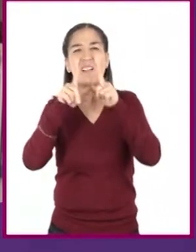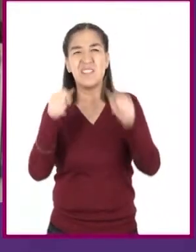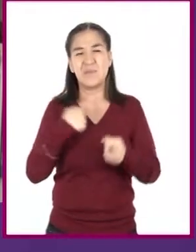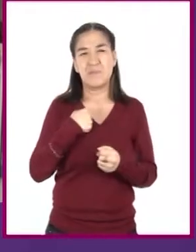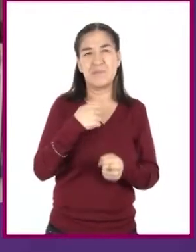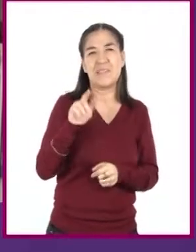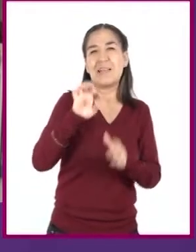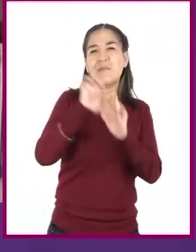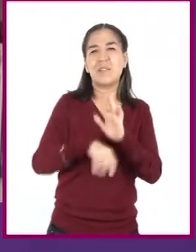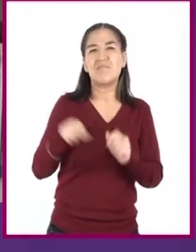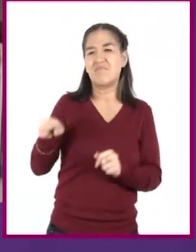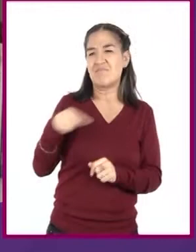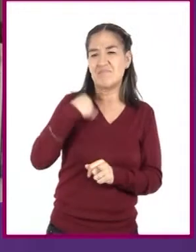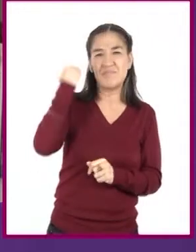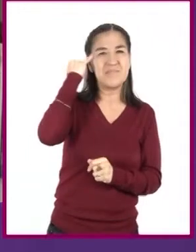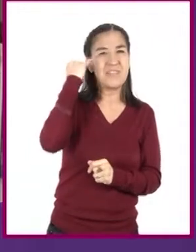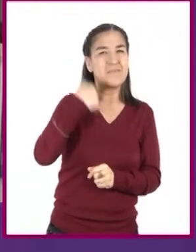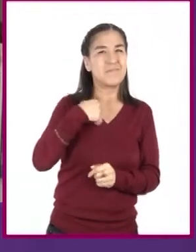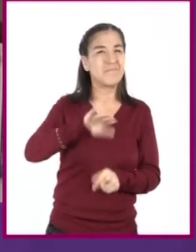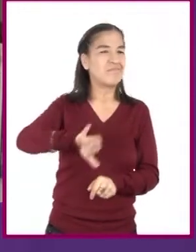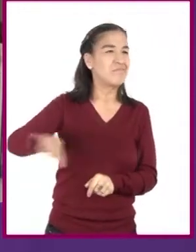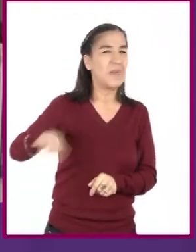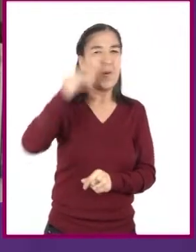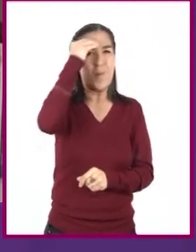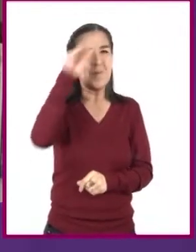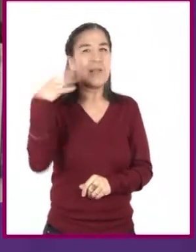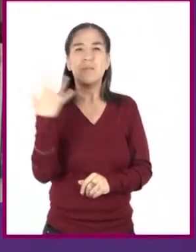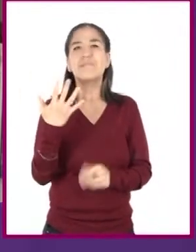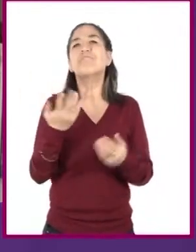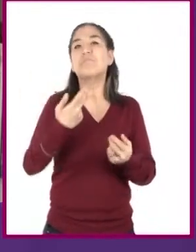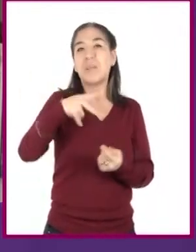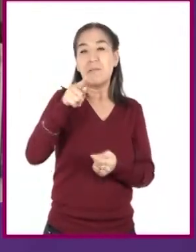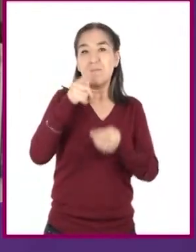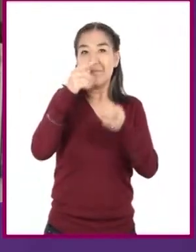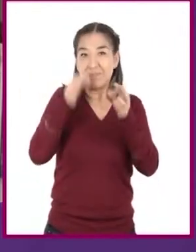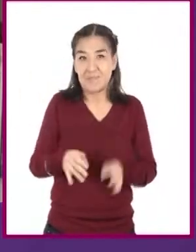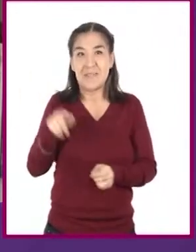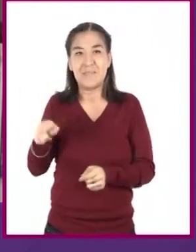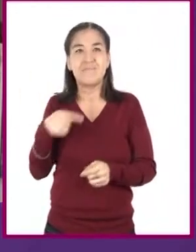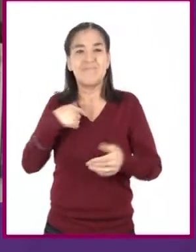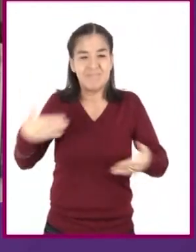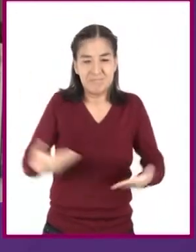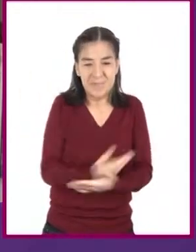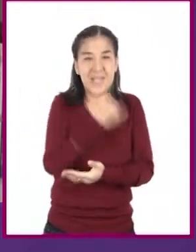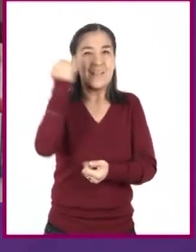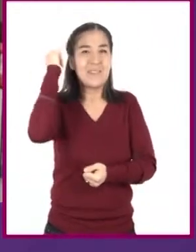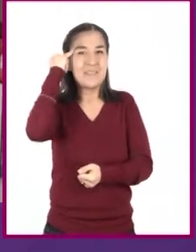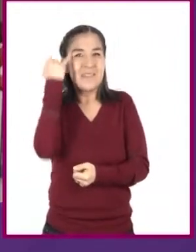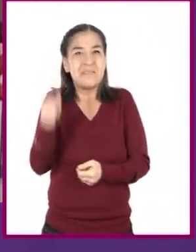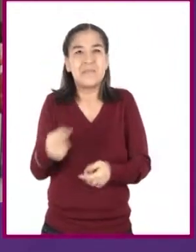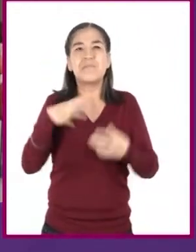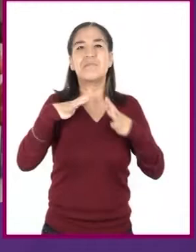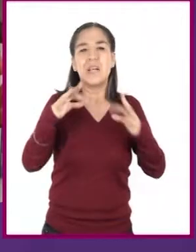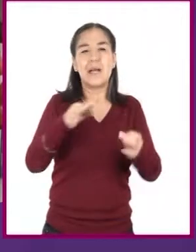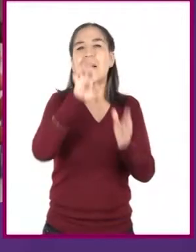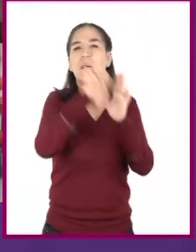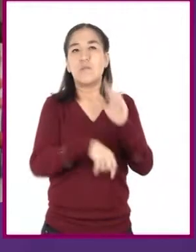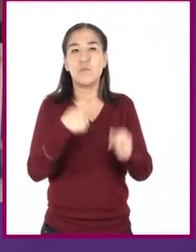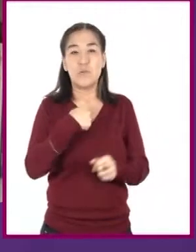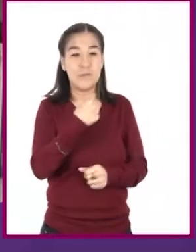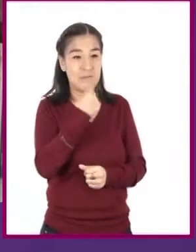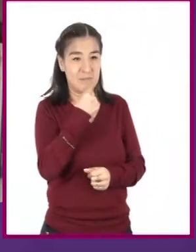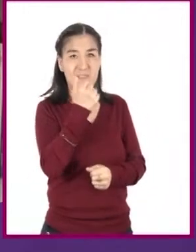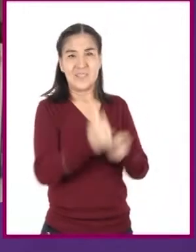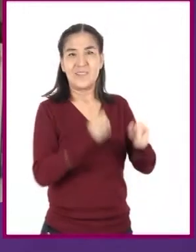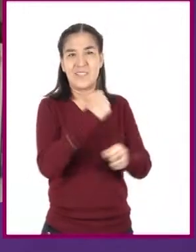provenimos de alguna comunidad en específico, pero eso determinó nuestra infancia, nuestra edad. Yo no puedo decir que soy una niña de 6